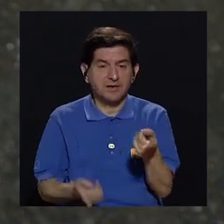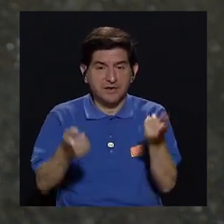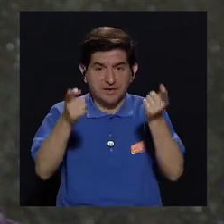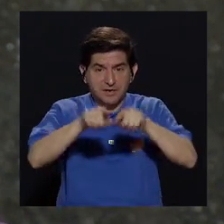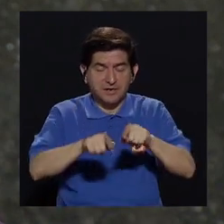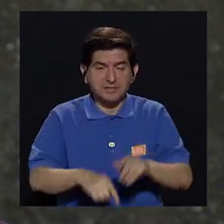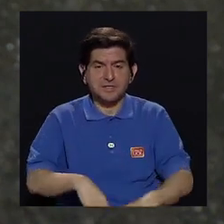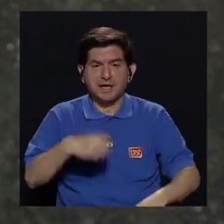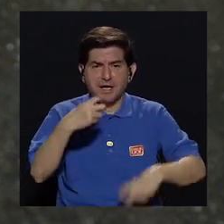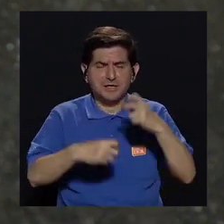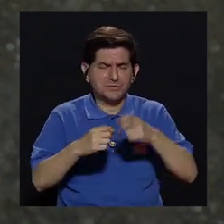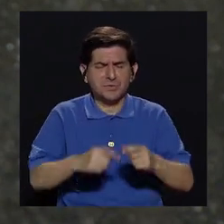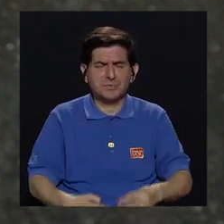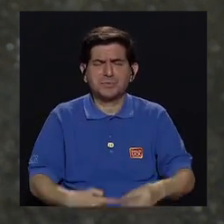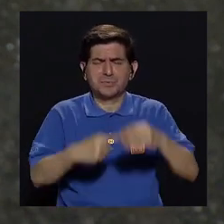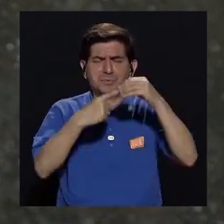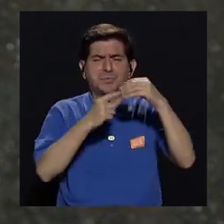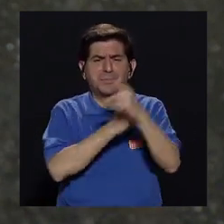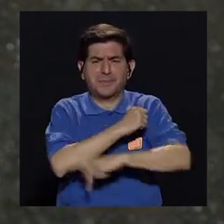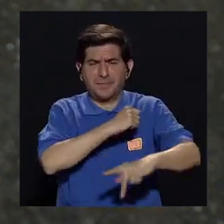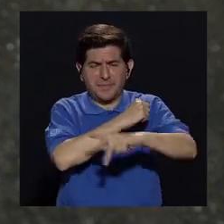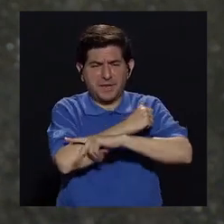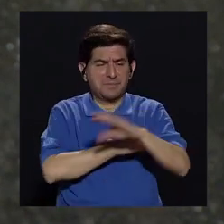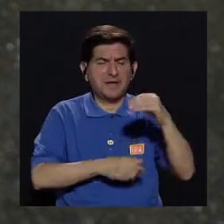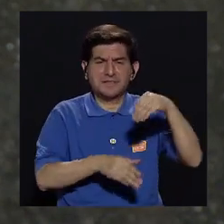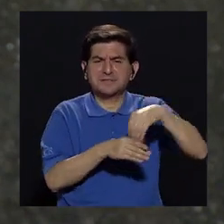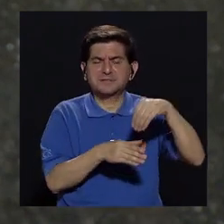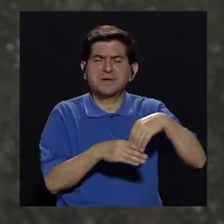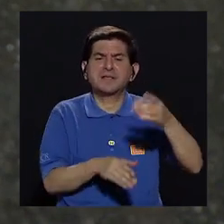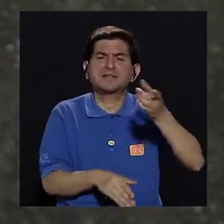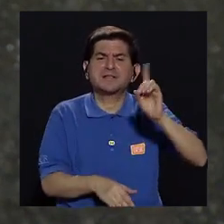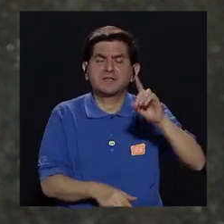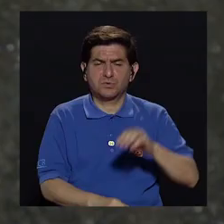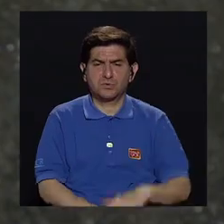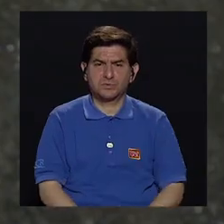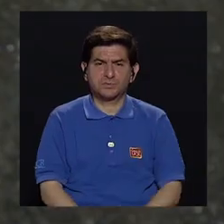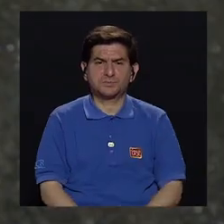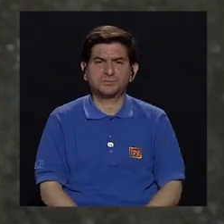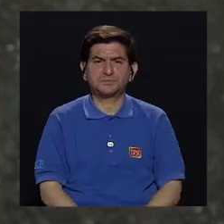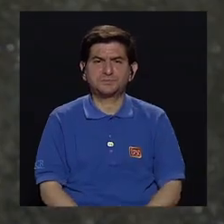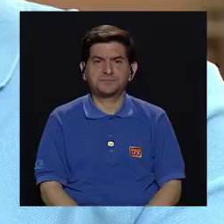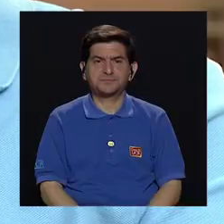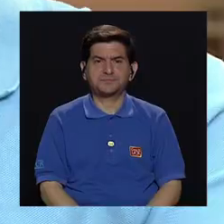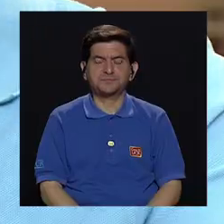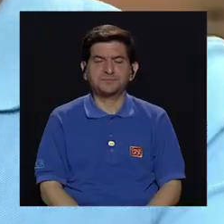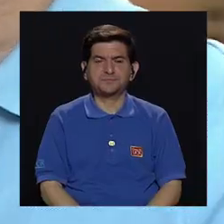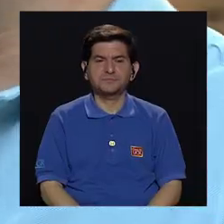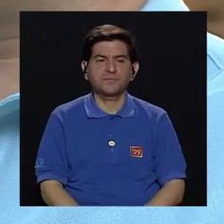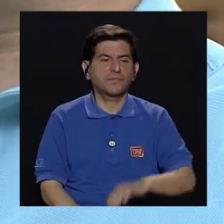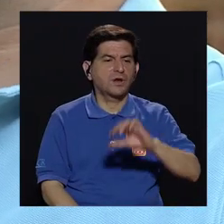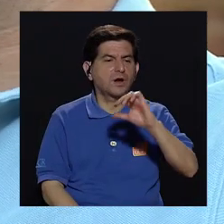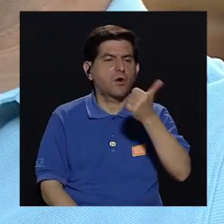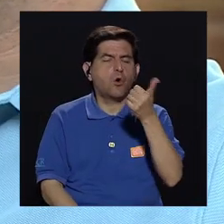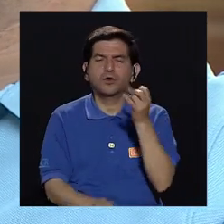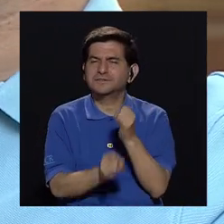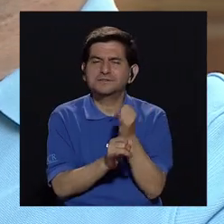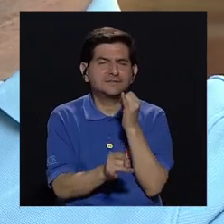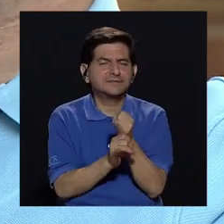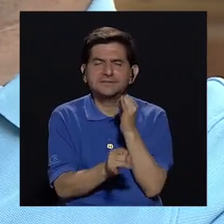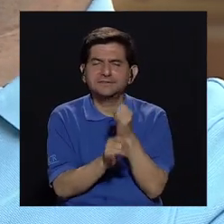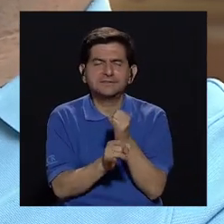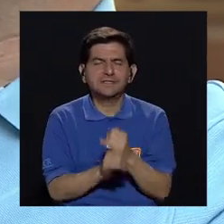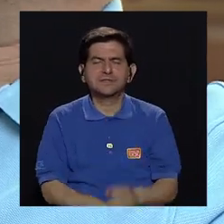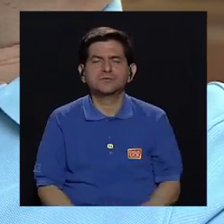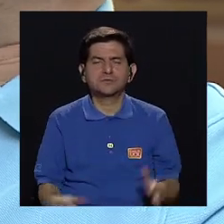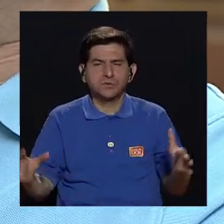está las mayores problemáticas en el país y dónde hay que ir a invertir más recursos. Anton, ¿y qué otras